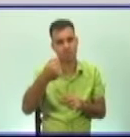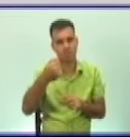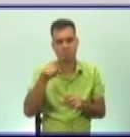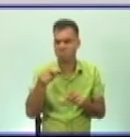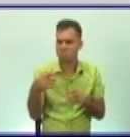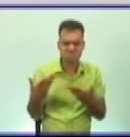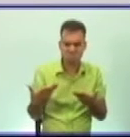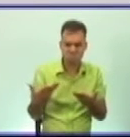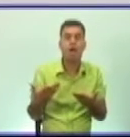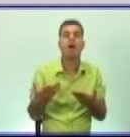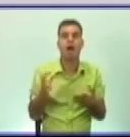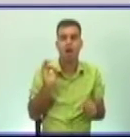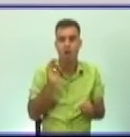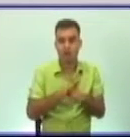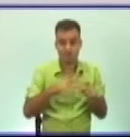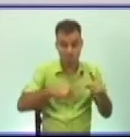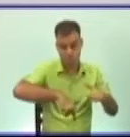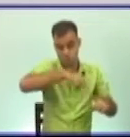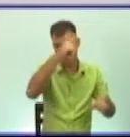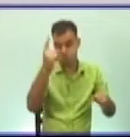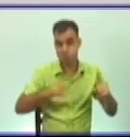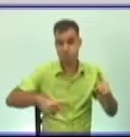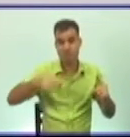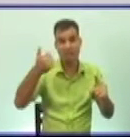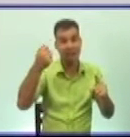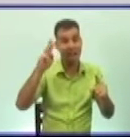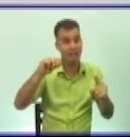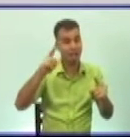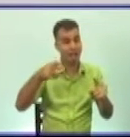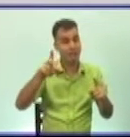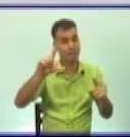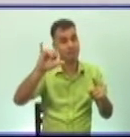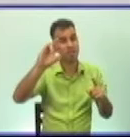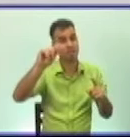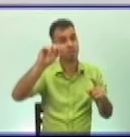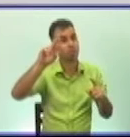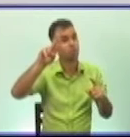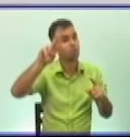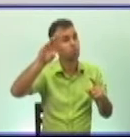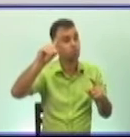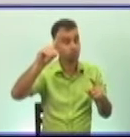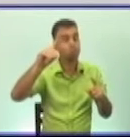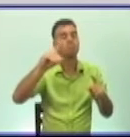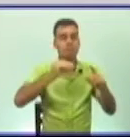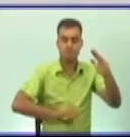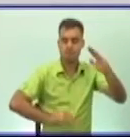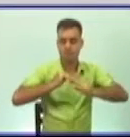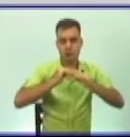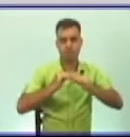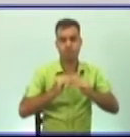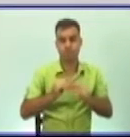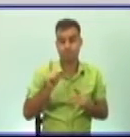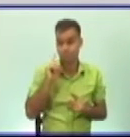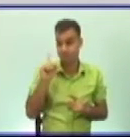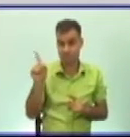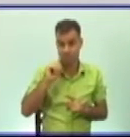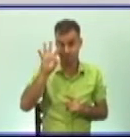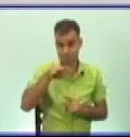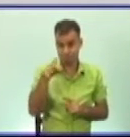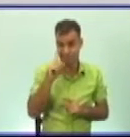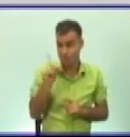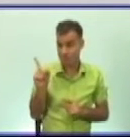oscilaciones son máximas. Ahora, es importante que esta gráfica que les muestro a continuación,